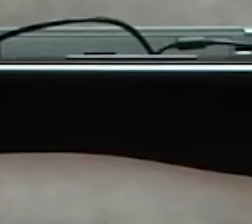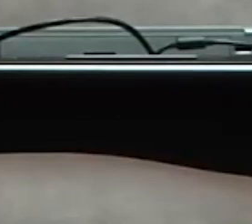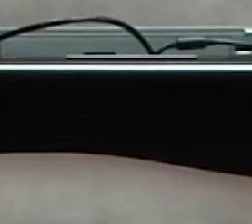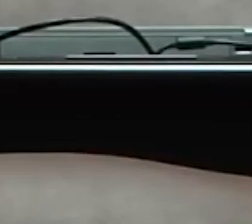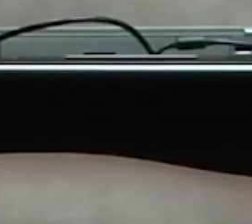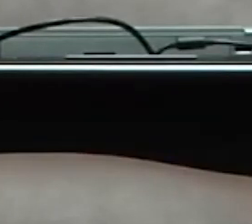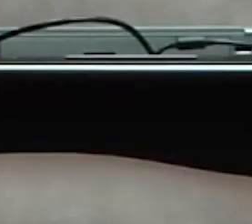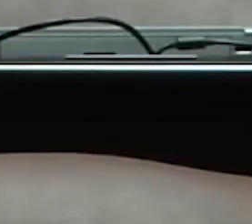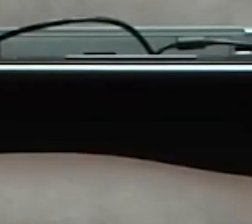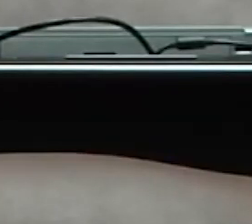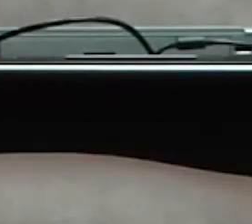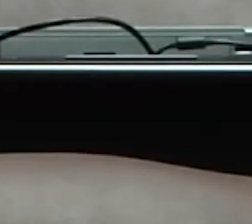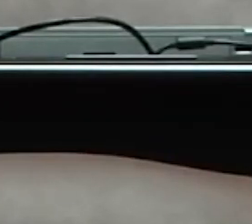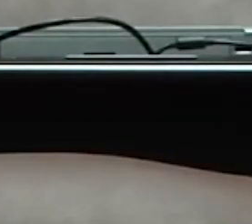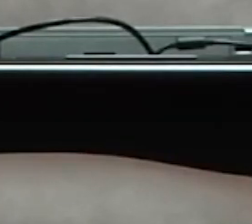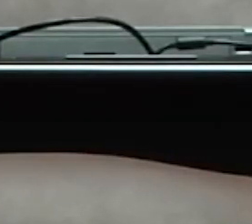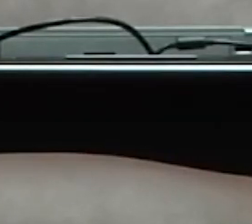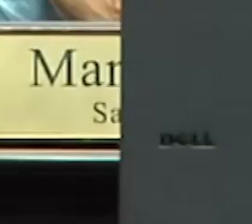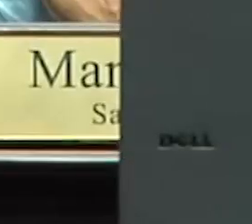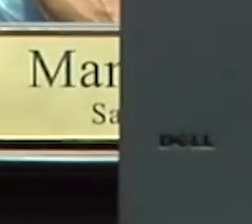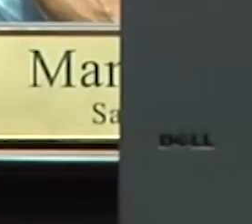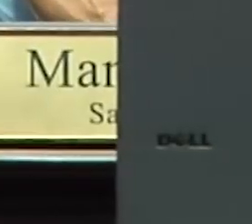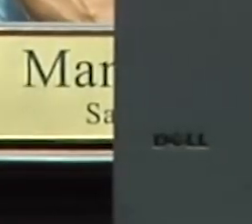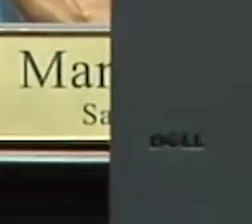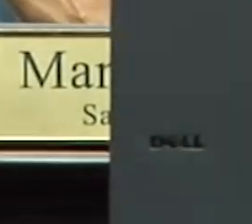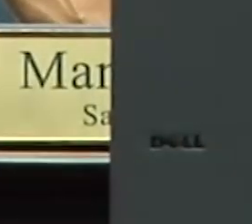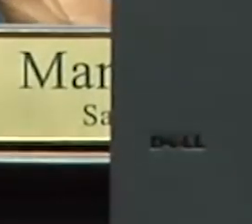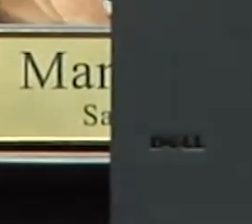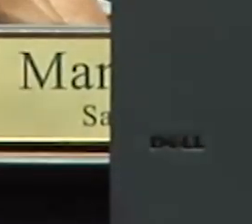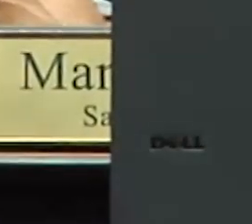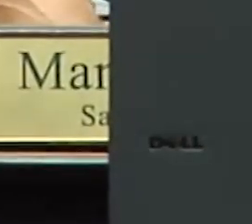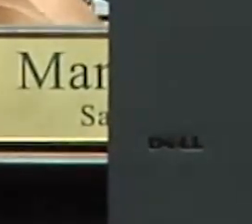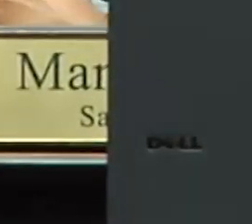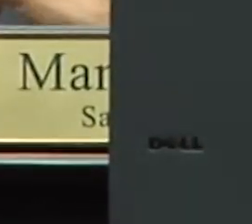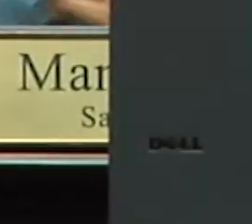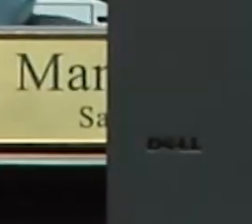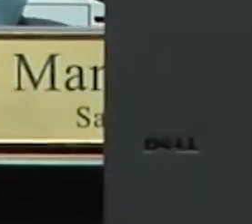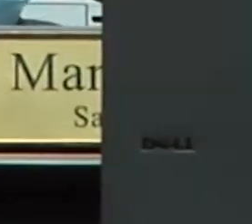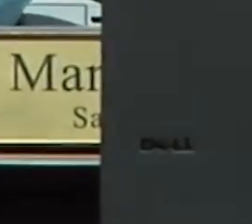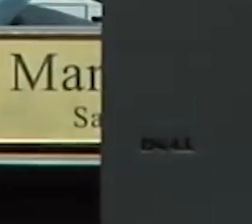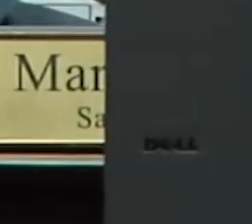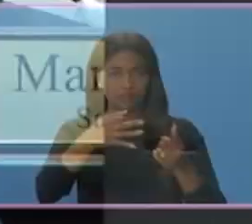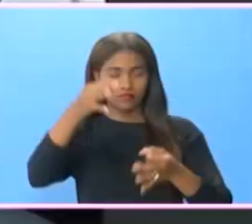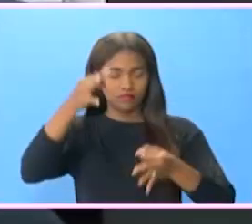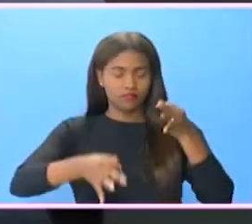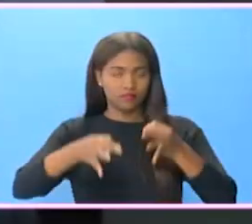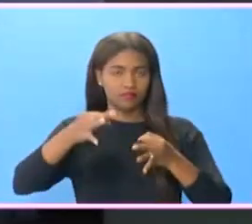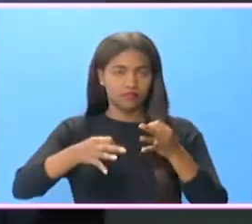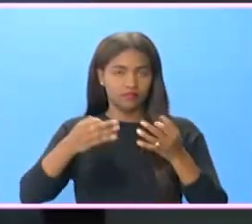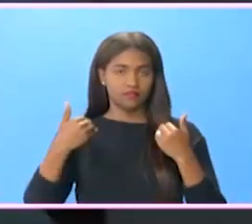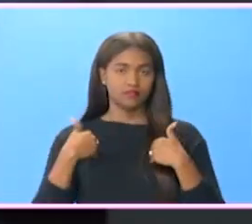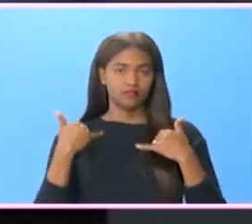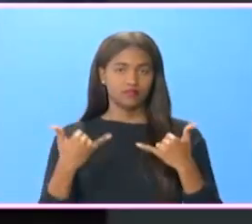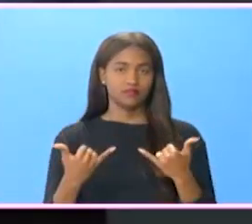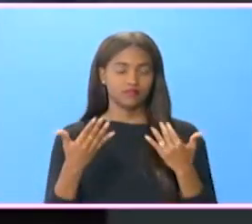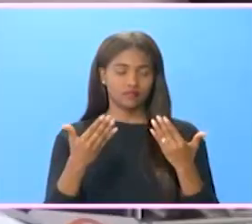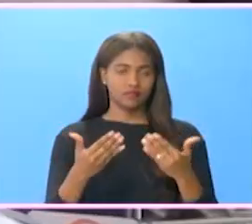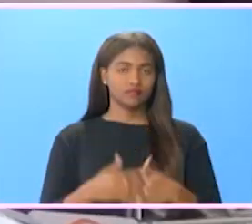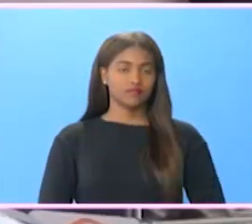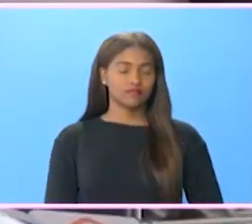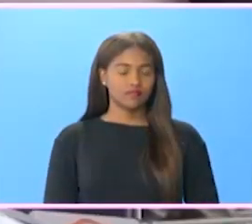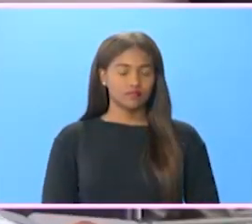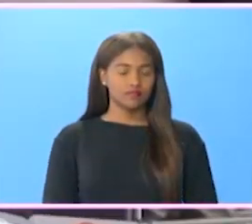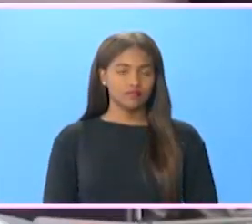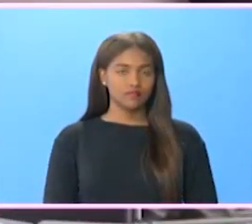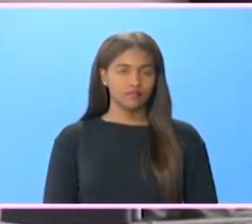la Cámara Baja, aunque mantienen ciertas reservas en cuanto a la retroactividad y la elusión fiscal, confían en que la pieza será aprobada. Es una